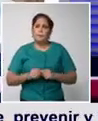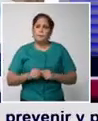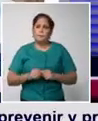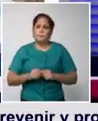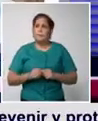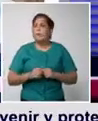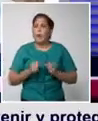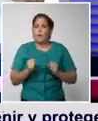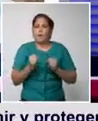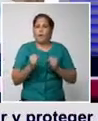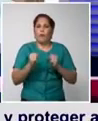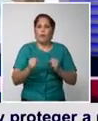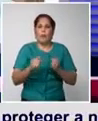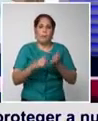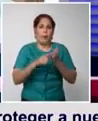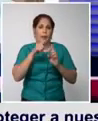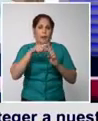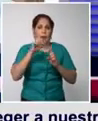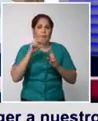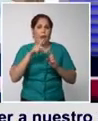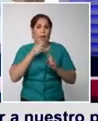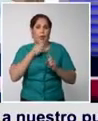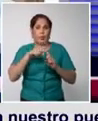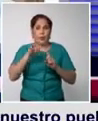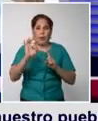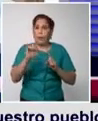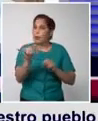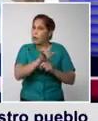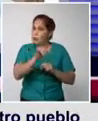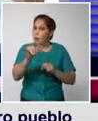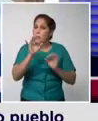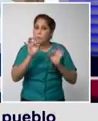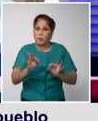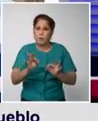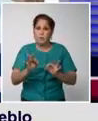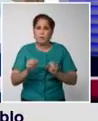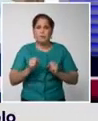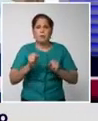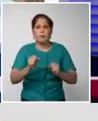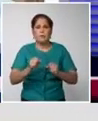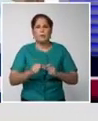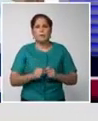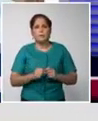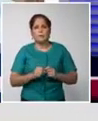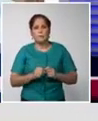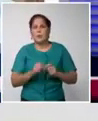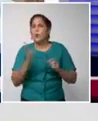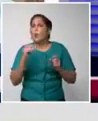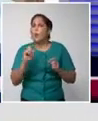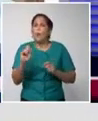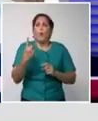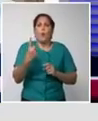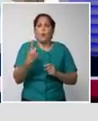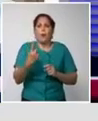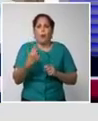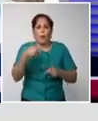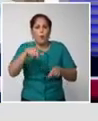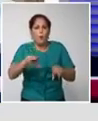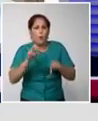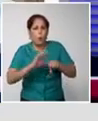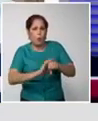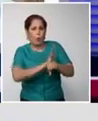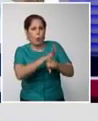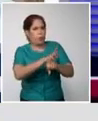la vacuna pentavalente se usa una dosis de refuerzo también, es decir, no es nada nuevo.